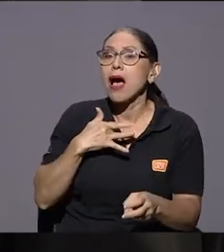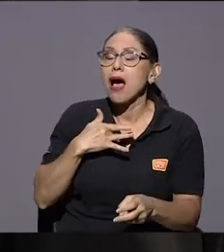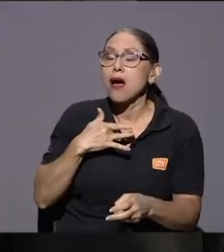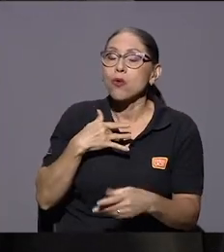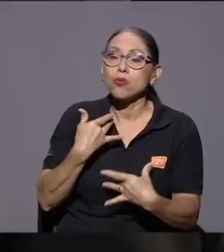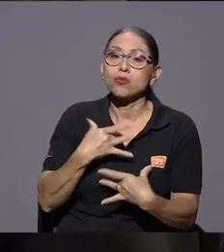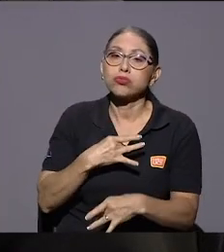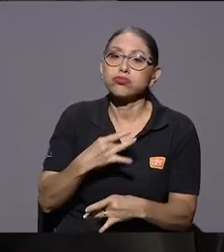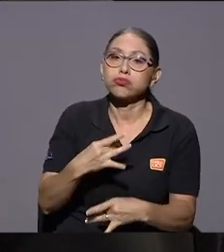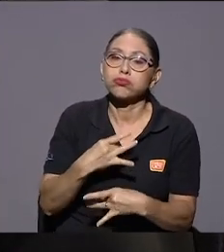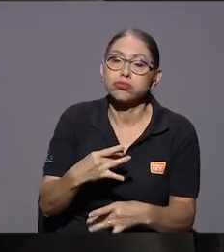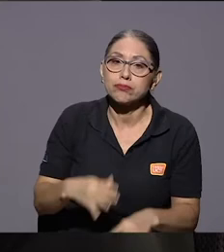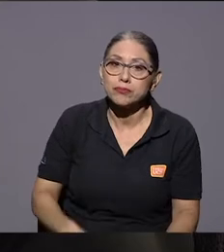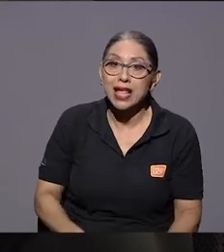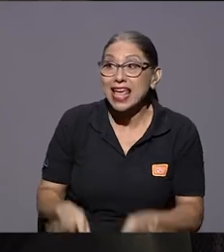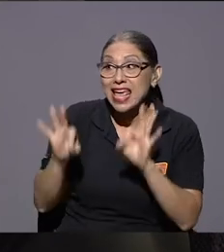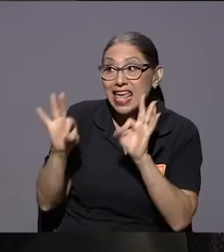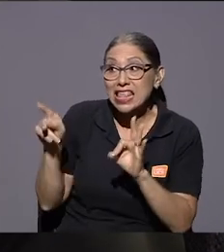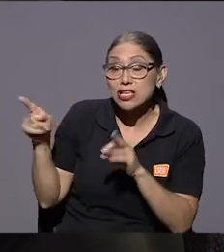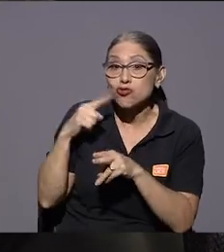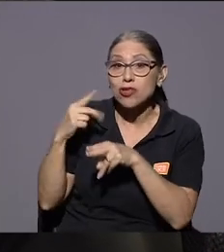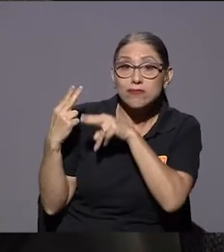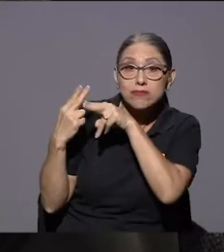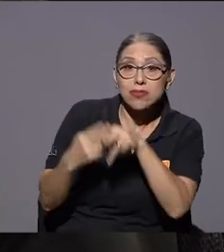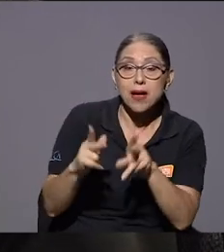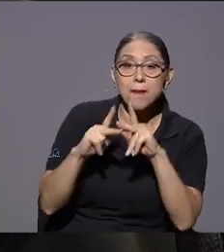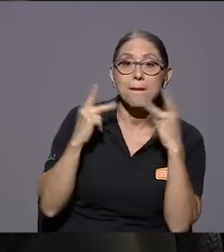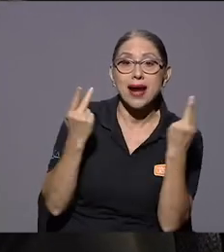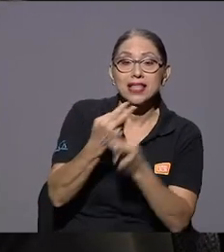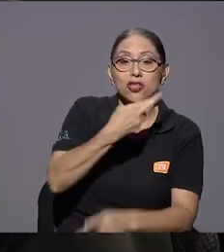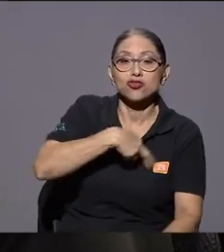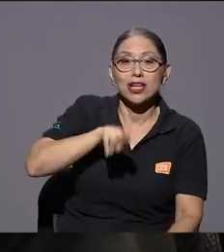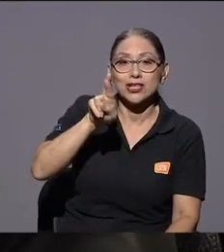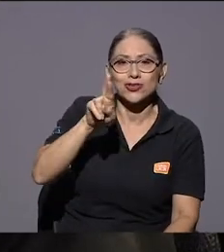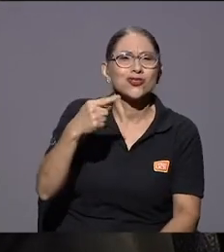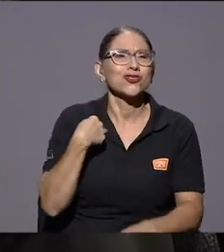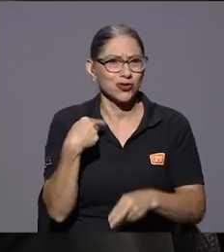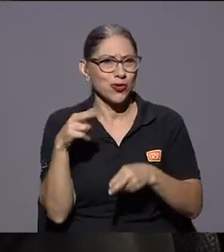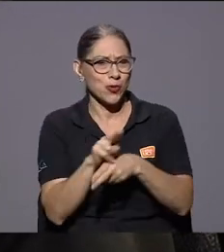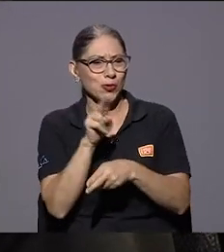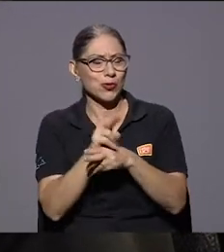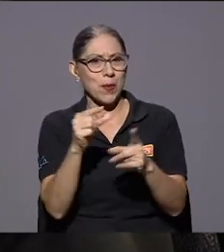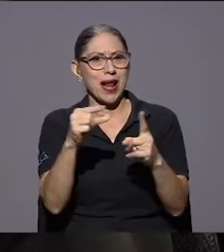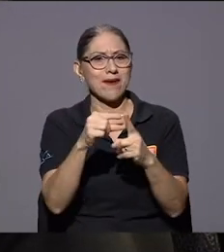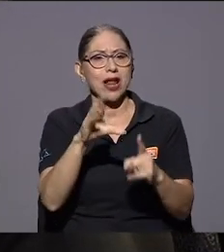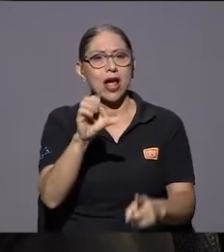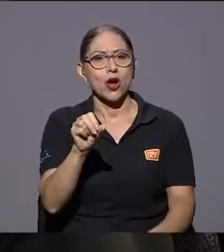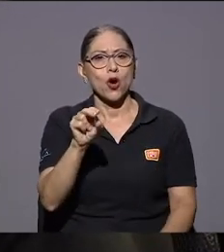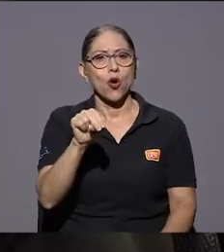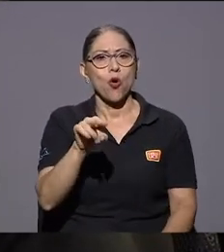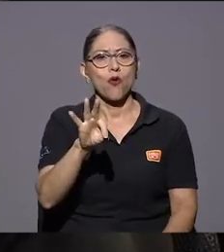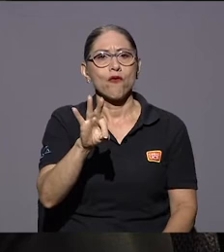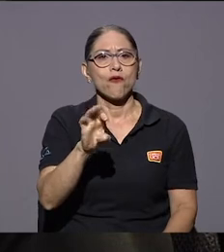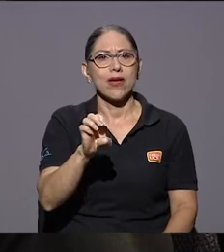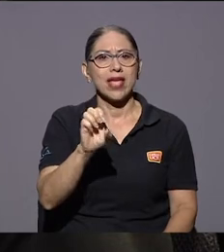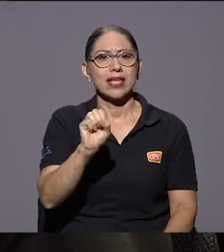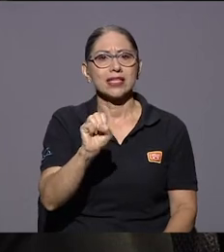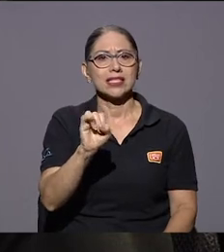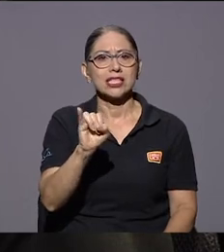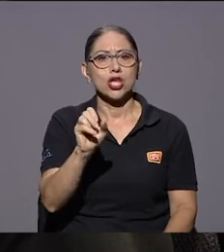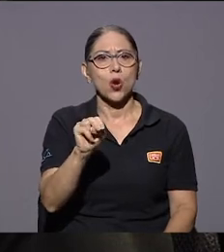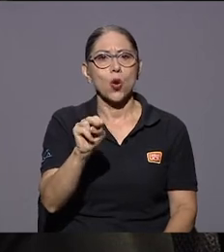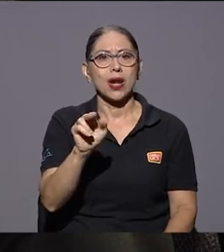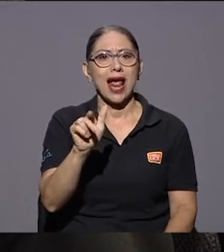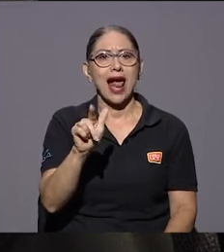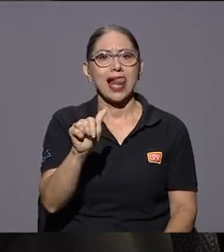el análisis que dice que lo pusiste como partidos religiosos, yo uso la categoría de partidos confesionales, sí, porque hay que entender que estamos